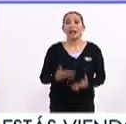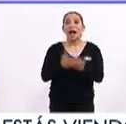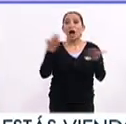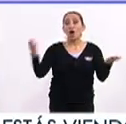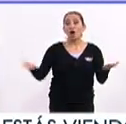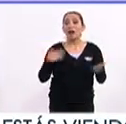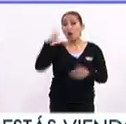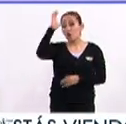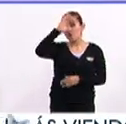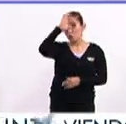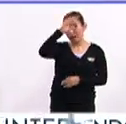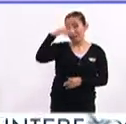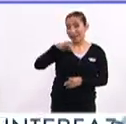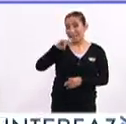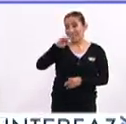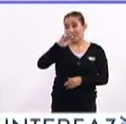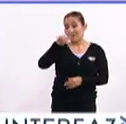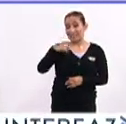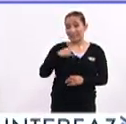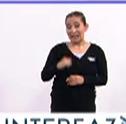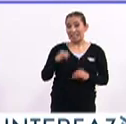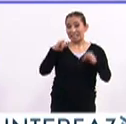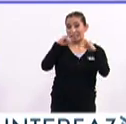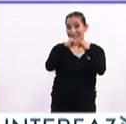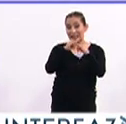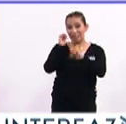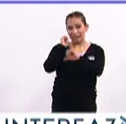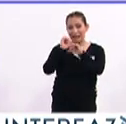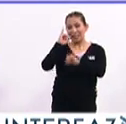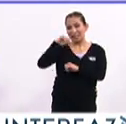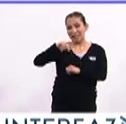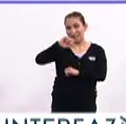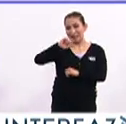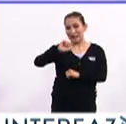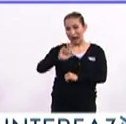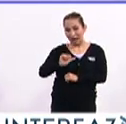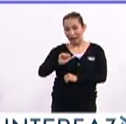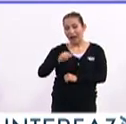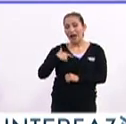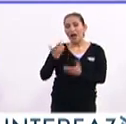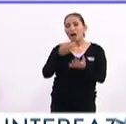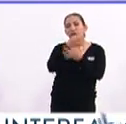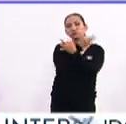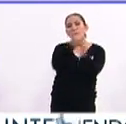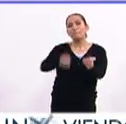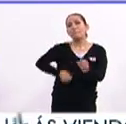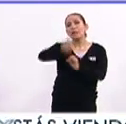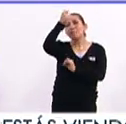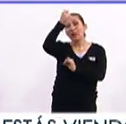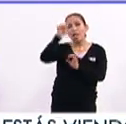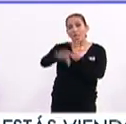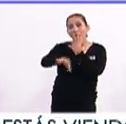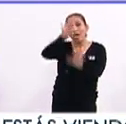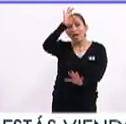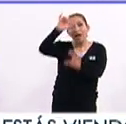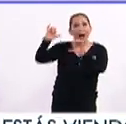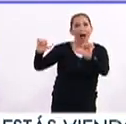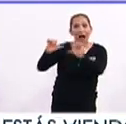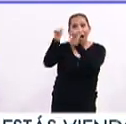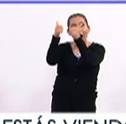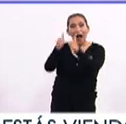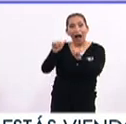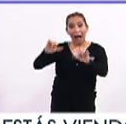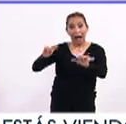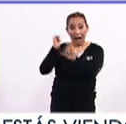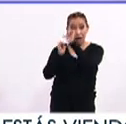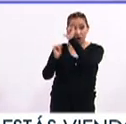Llegamos a la parte cultural de Interfaz, y es que el Instituto Nacional de Antropología e Historia da a conocer el primer hallazgo arqueológico de